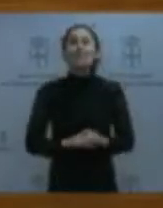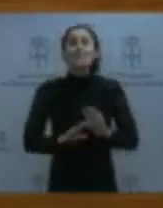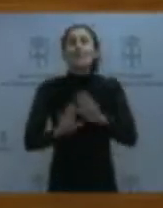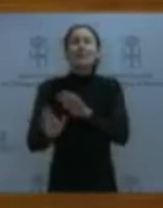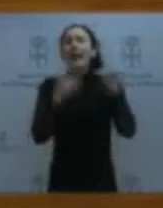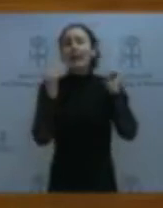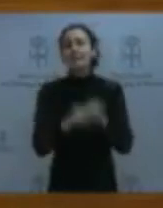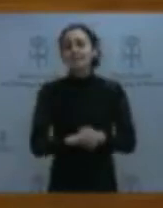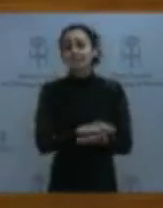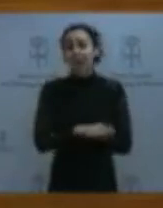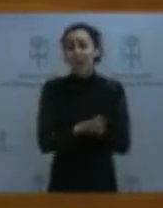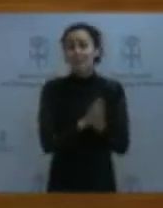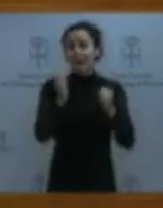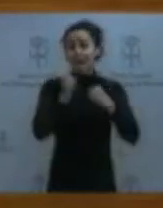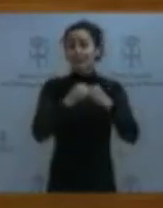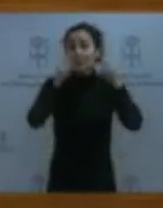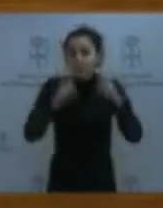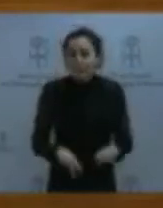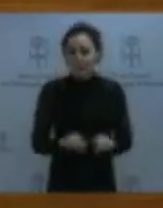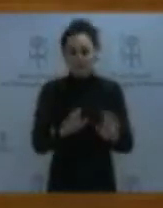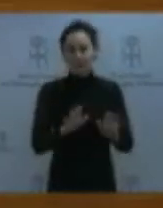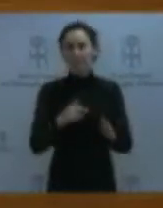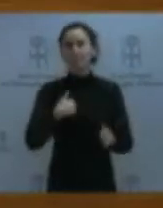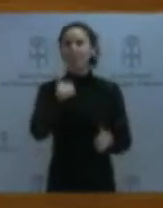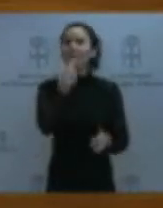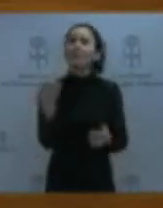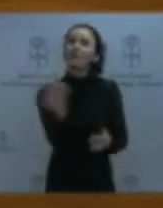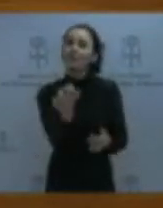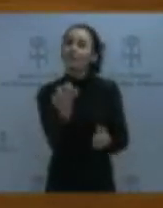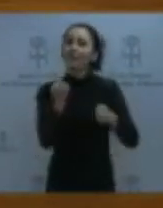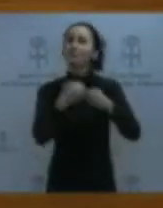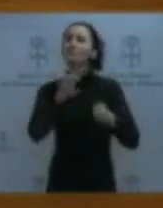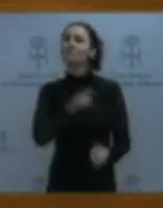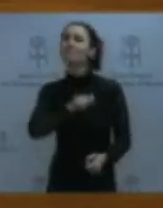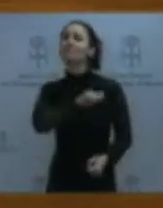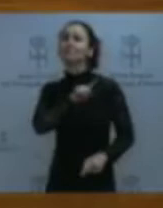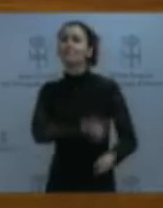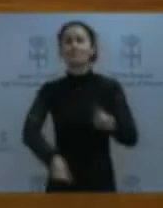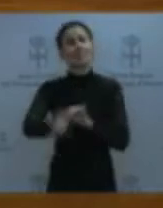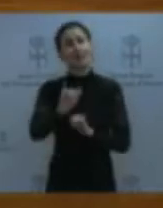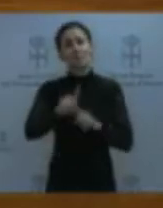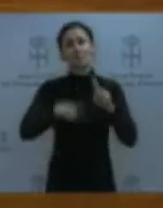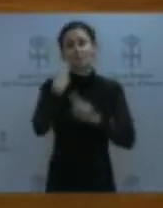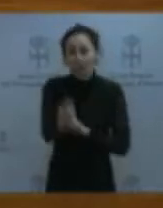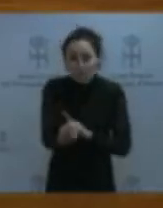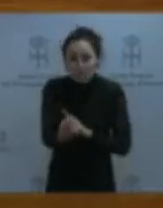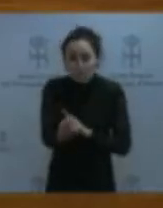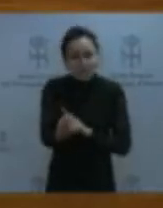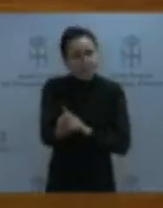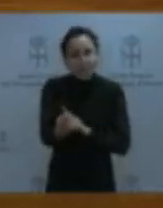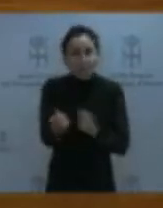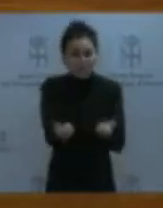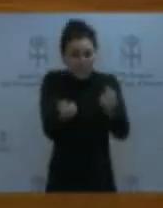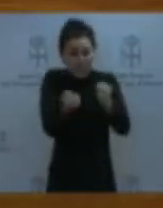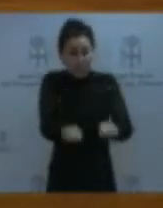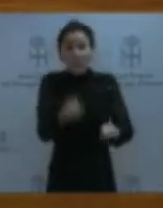bueno, hablar de descarbonización. Ahora yo le estoy diciendo, el carbón nacional tiene un problema, que en el año próximo se va a cerrar si no se